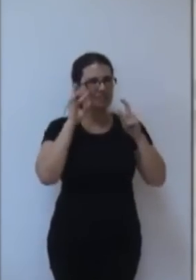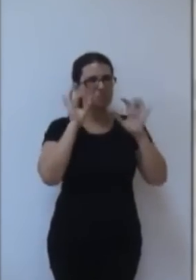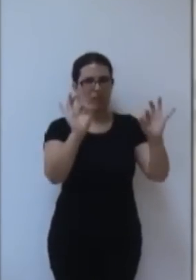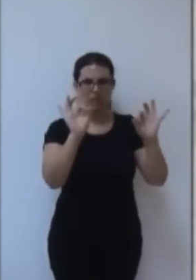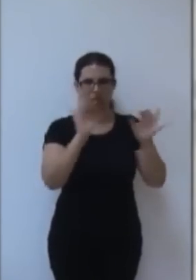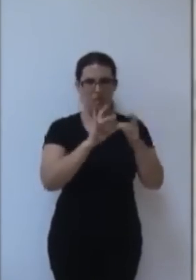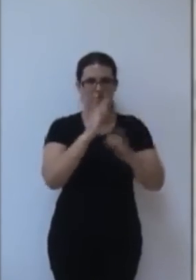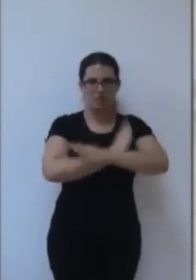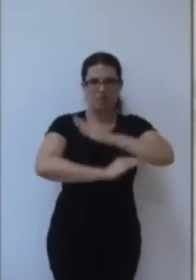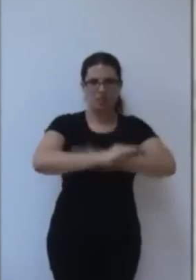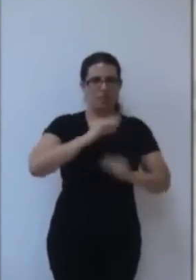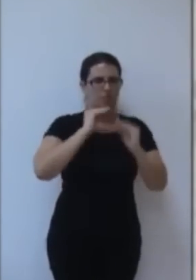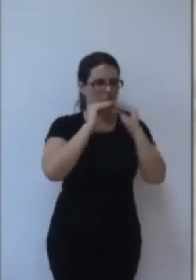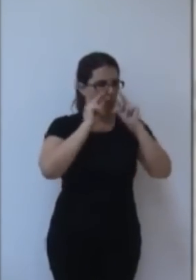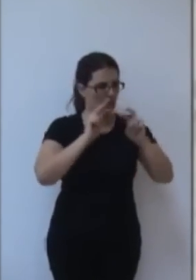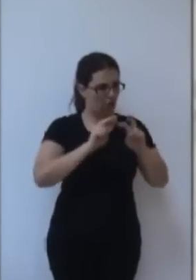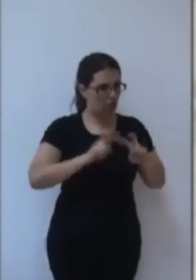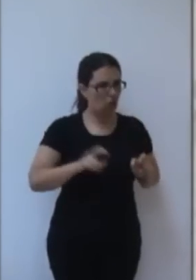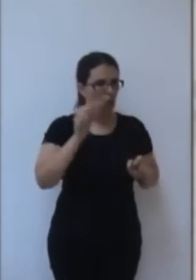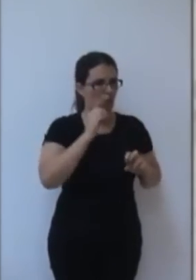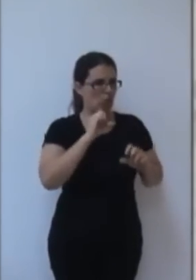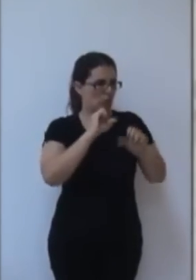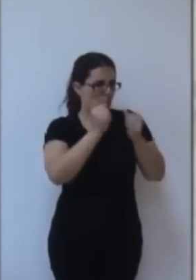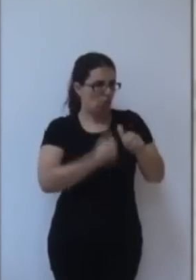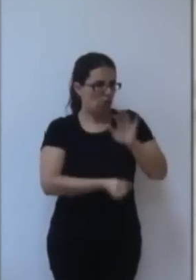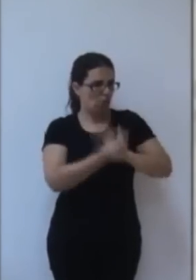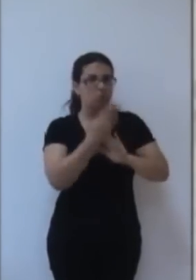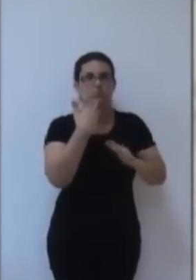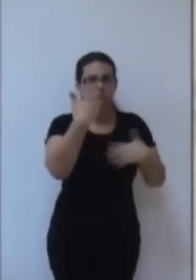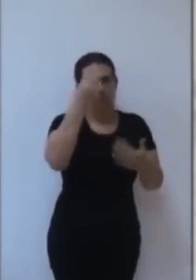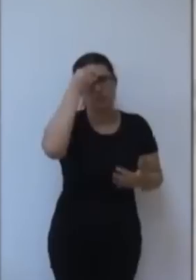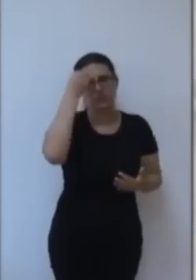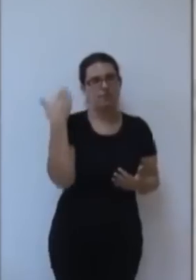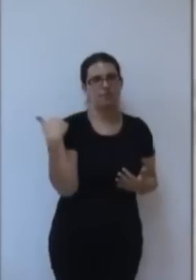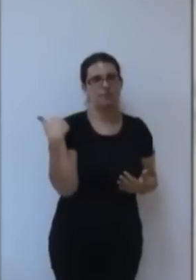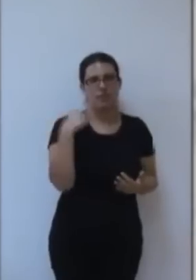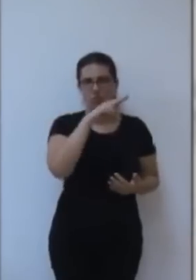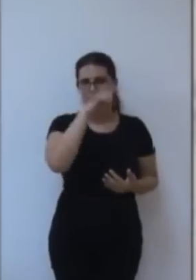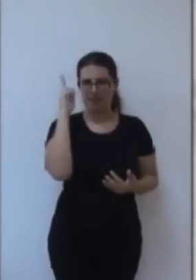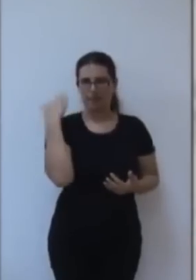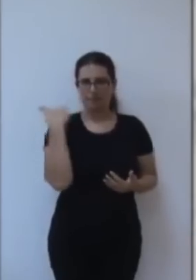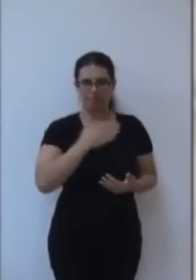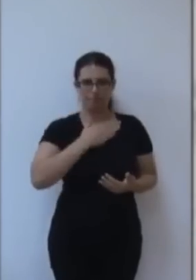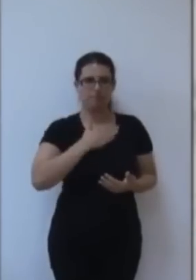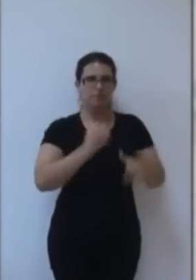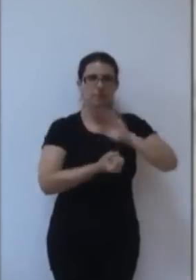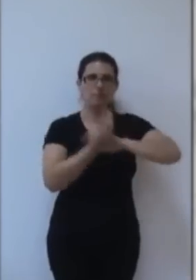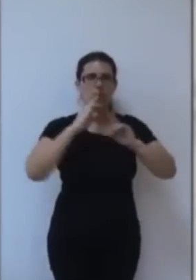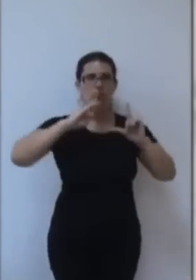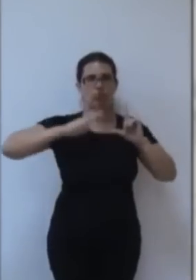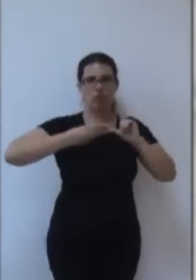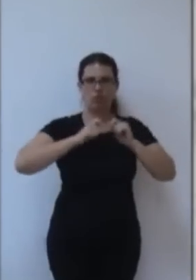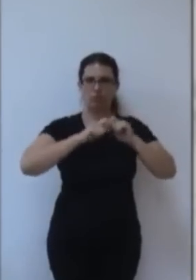una investigación o diseña un modelo, estoy pensando, recientemente nosotros en Madrid hemos publicado un portal de